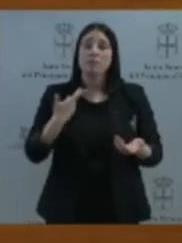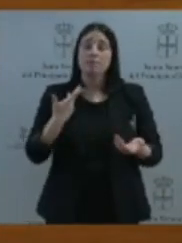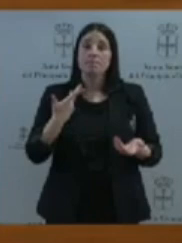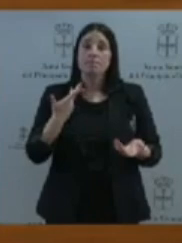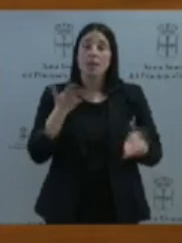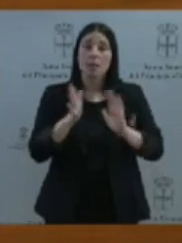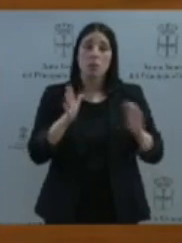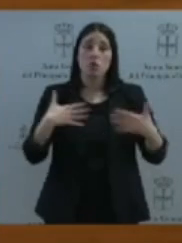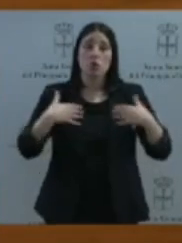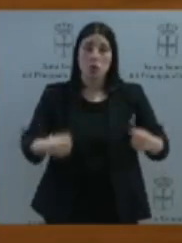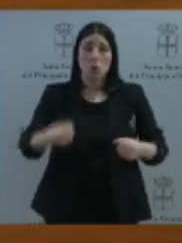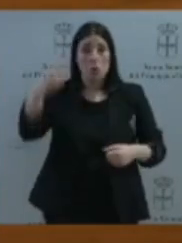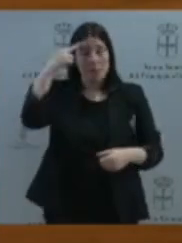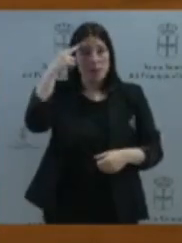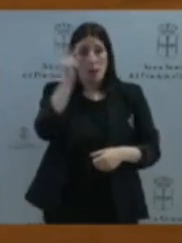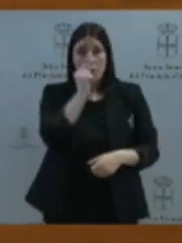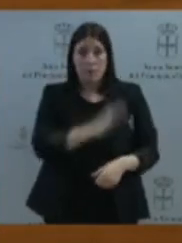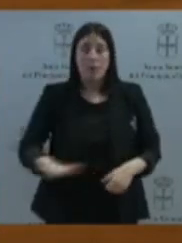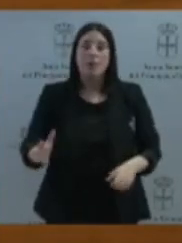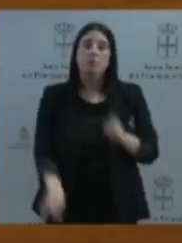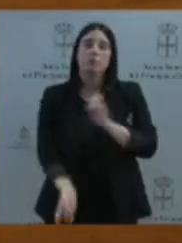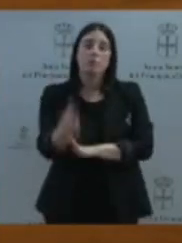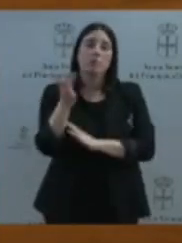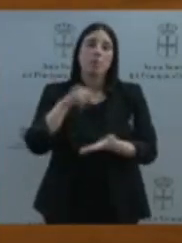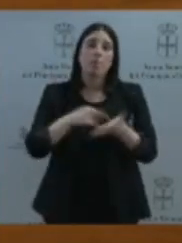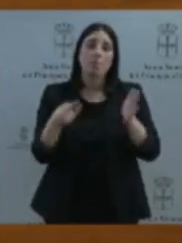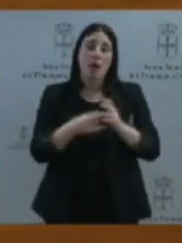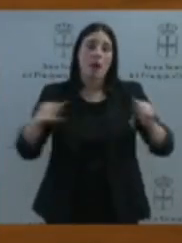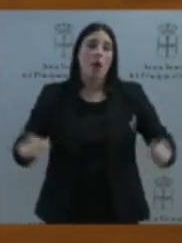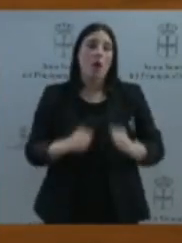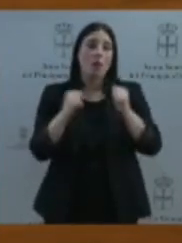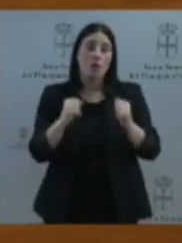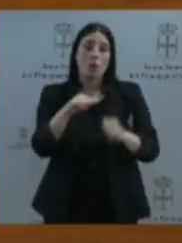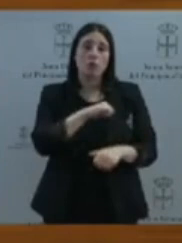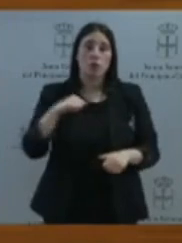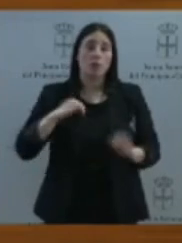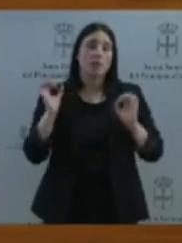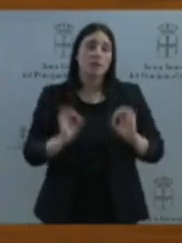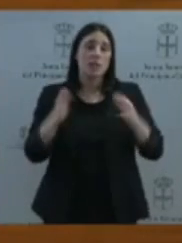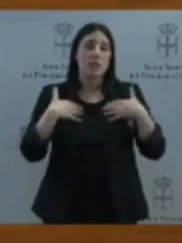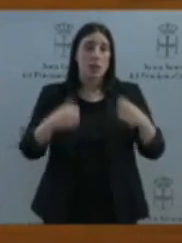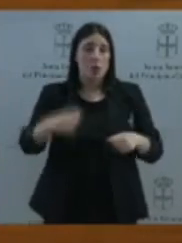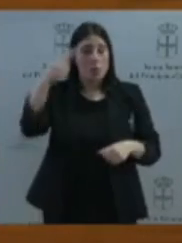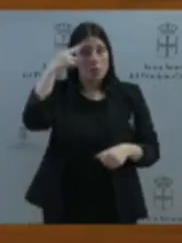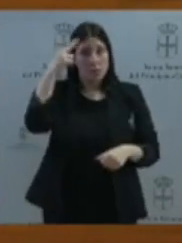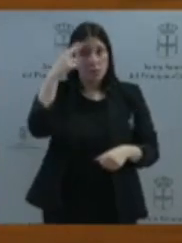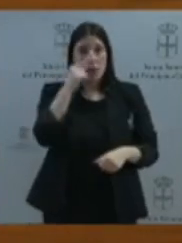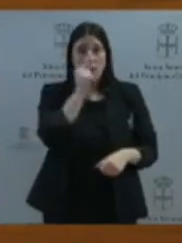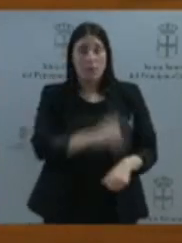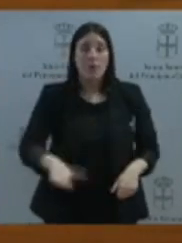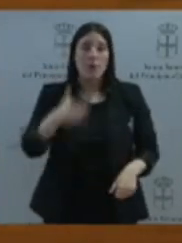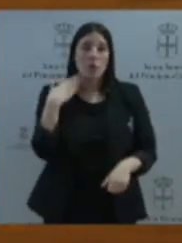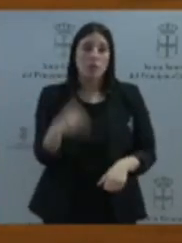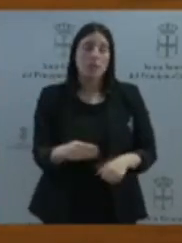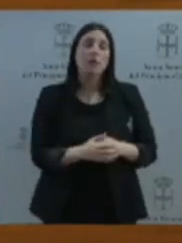un plan de acción autonómico específico de salud mental en la infancia y adolescencia, desarrollar una normativa específica